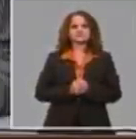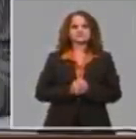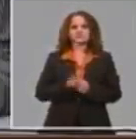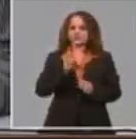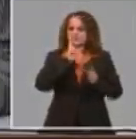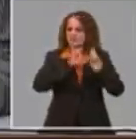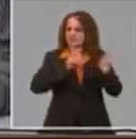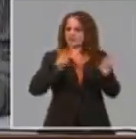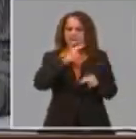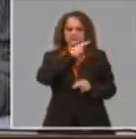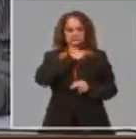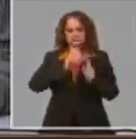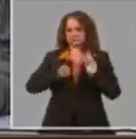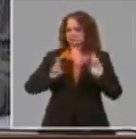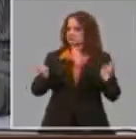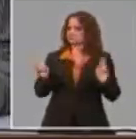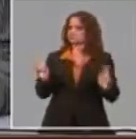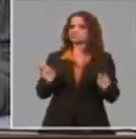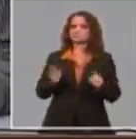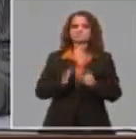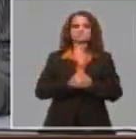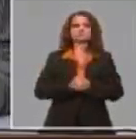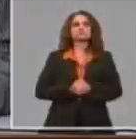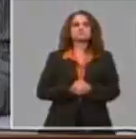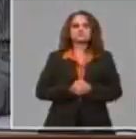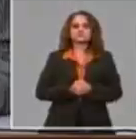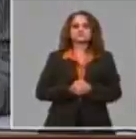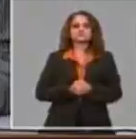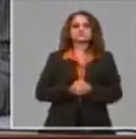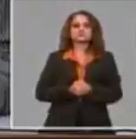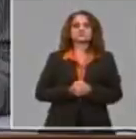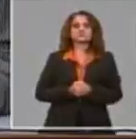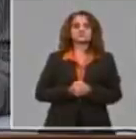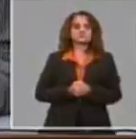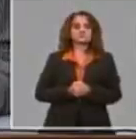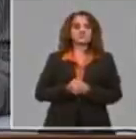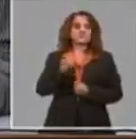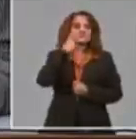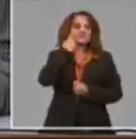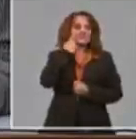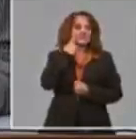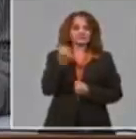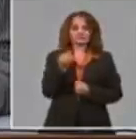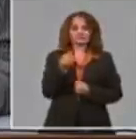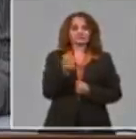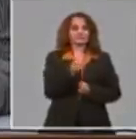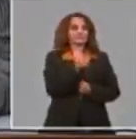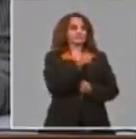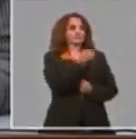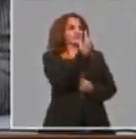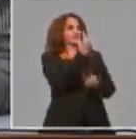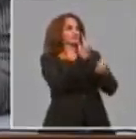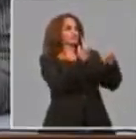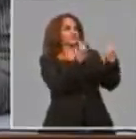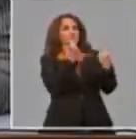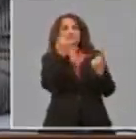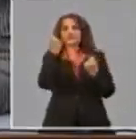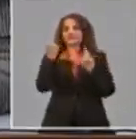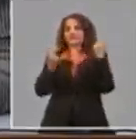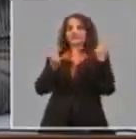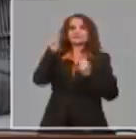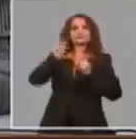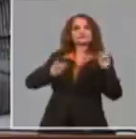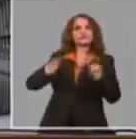ya salieron los que falsamente preocupados tratan de victimizar a códigos y aclaró la primera